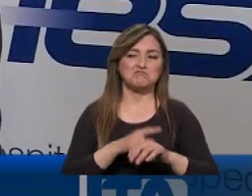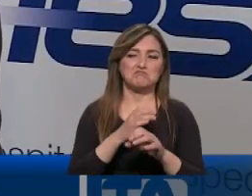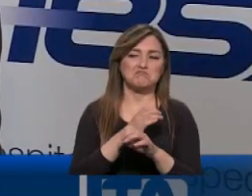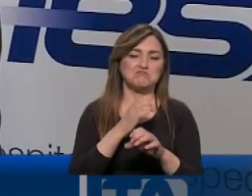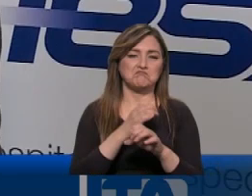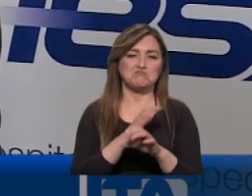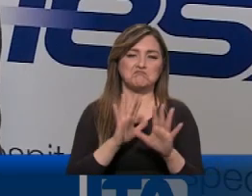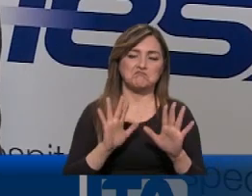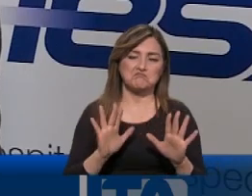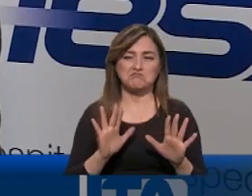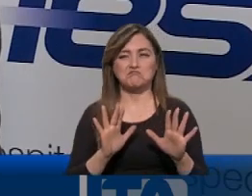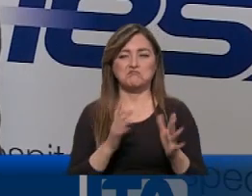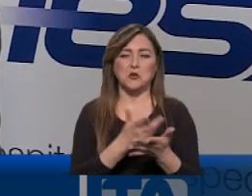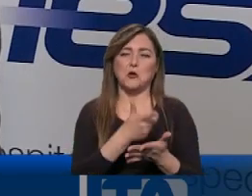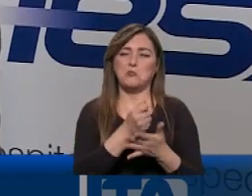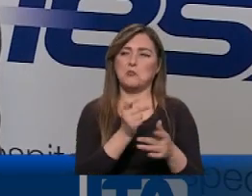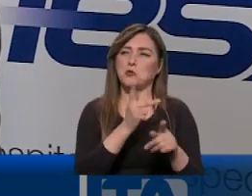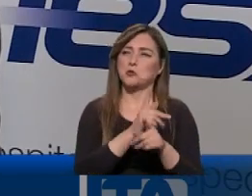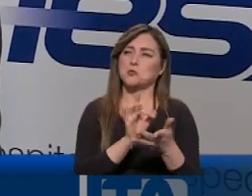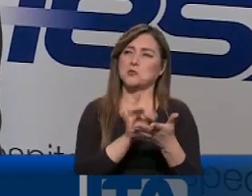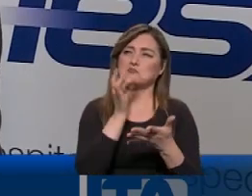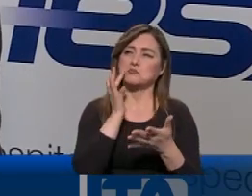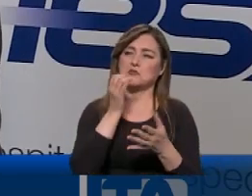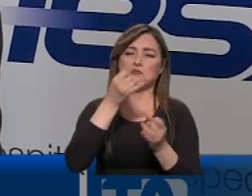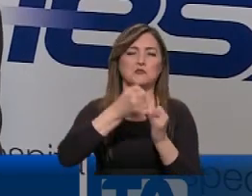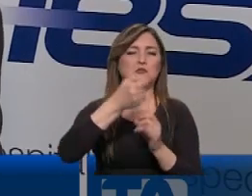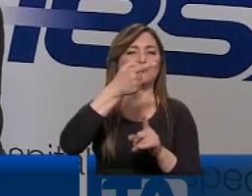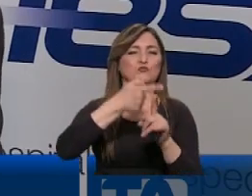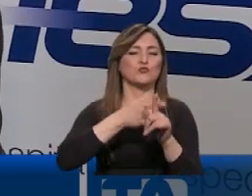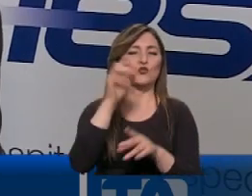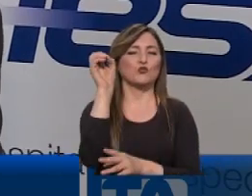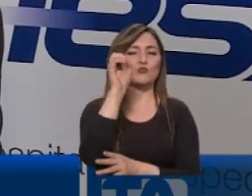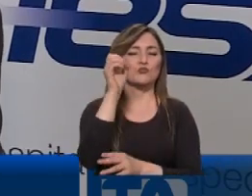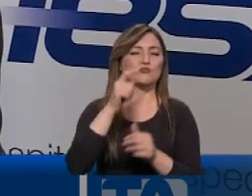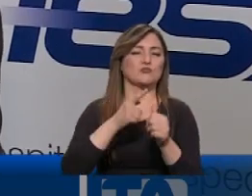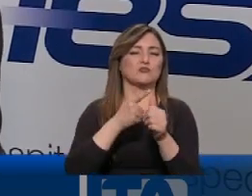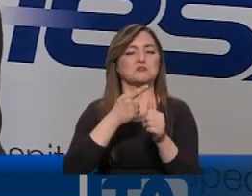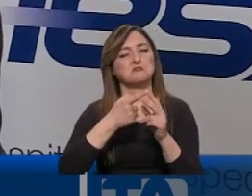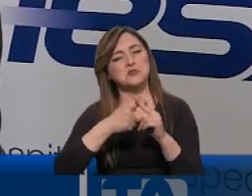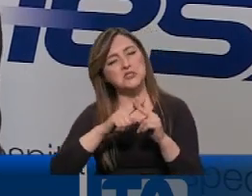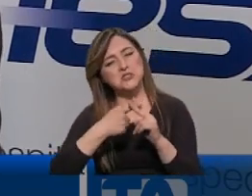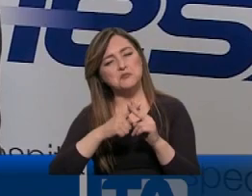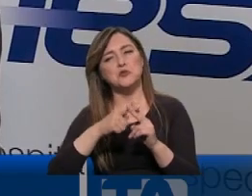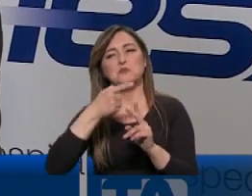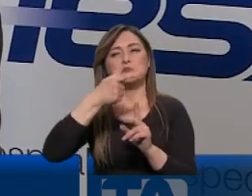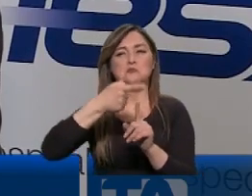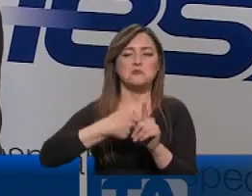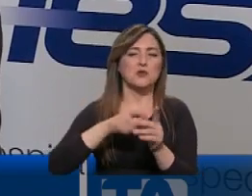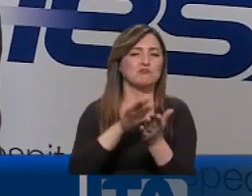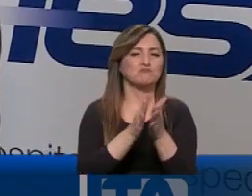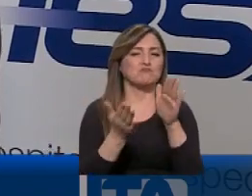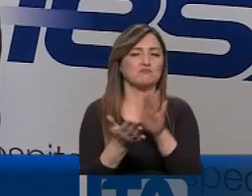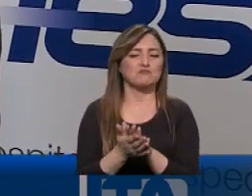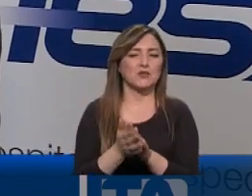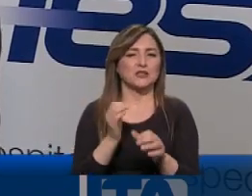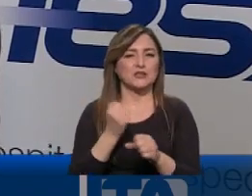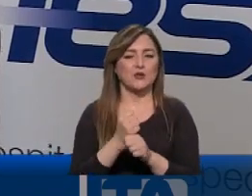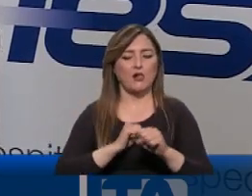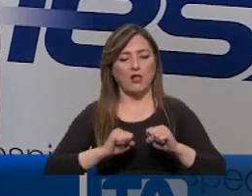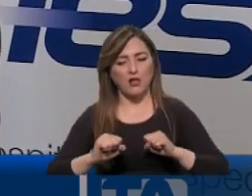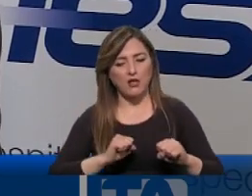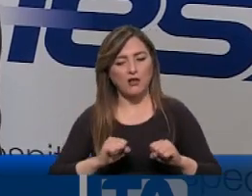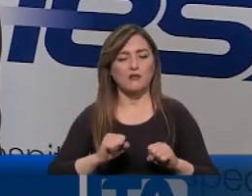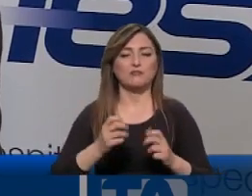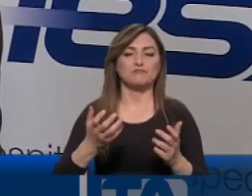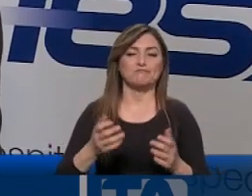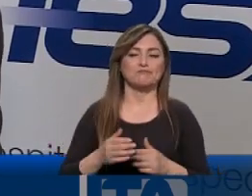calculando todas las condiciones, puede ser que a finales de octubre o a principios de noviembre. Sí, trabajando en el mismo ritmo que estamos